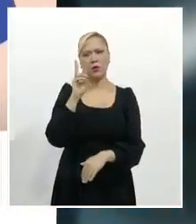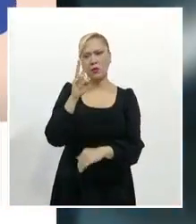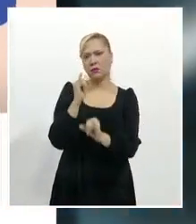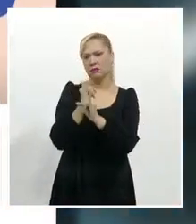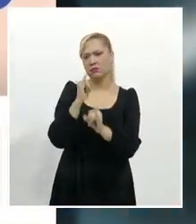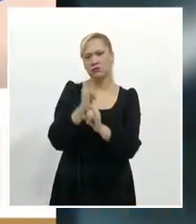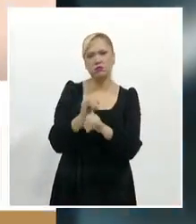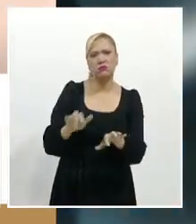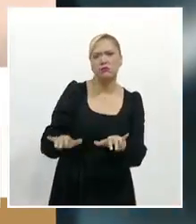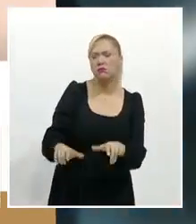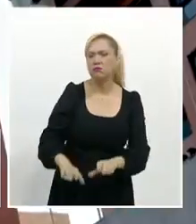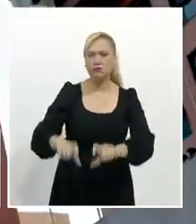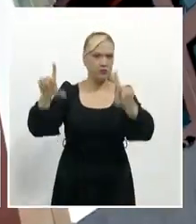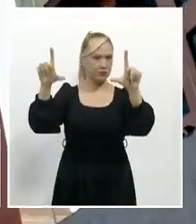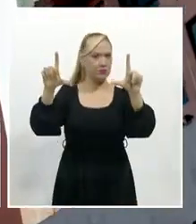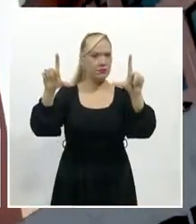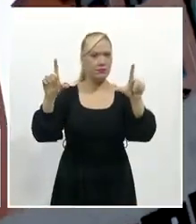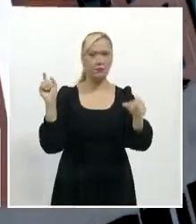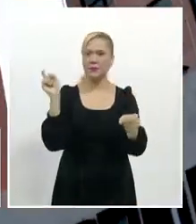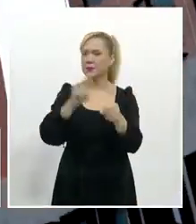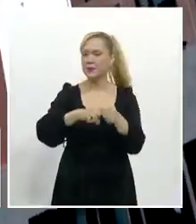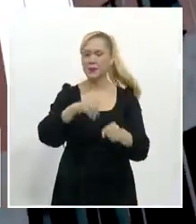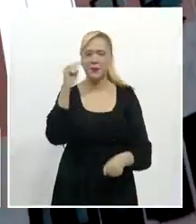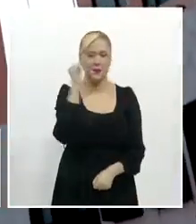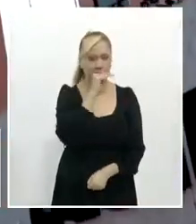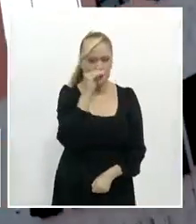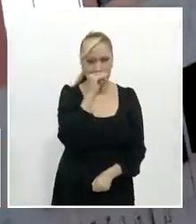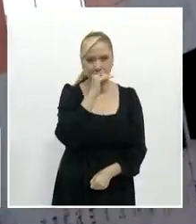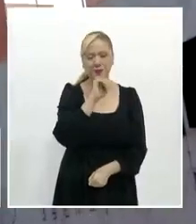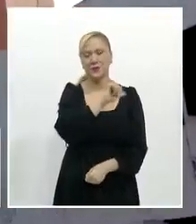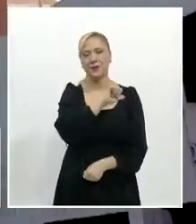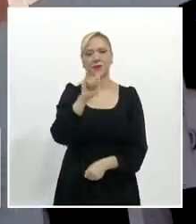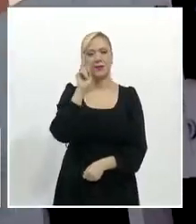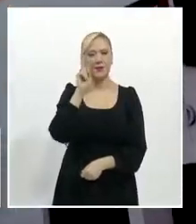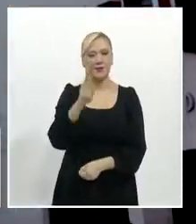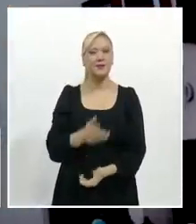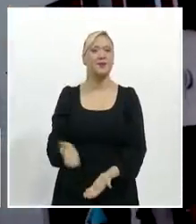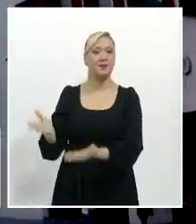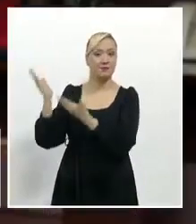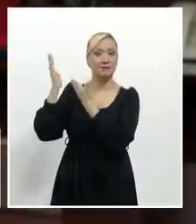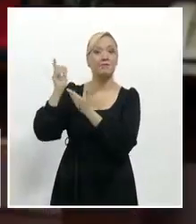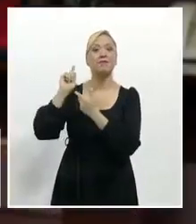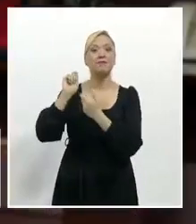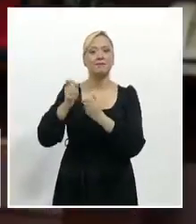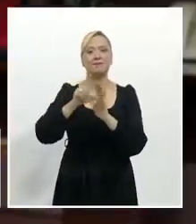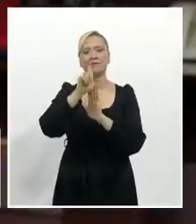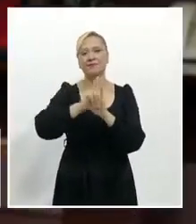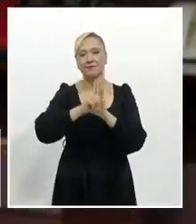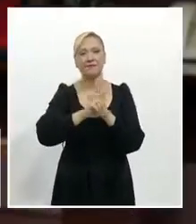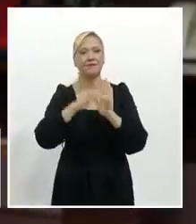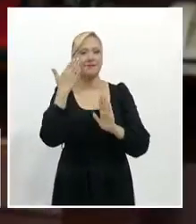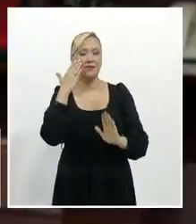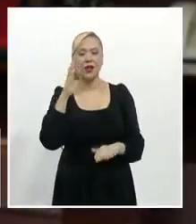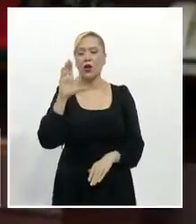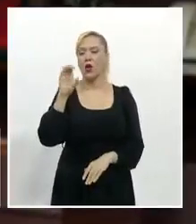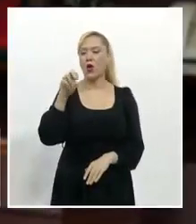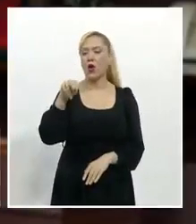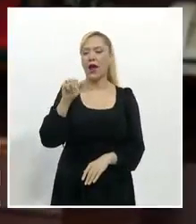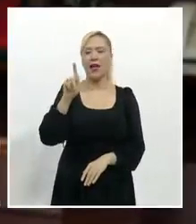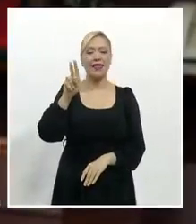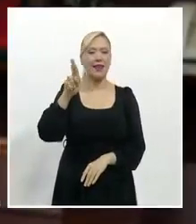desde cualquier parte. El registro es gratuito en los enlaces que encontrará en las redes sociales de CONATRIP.